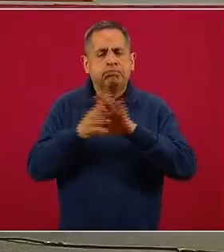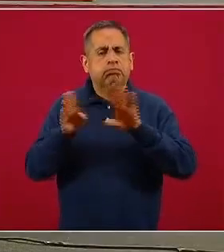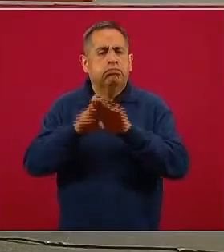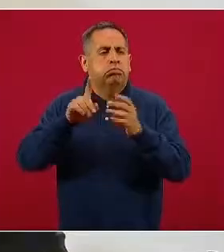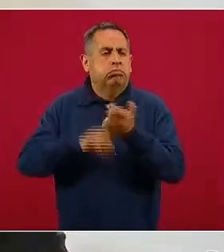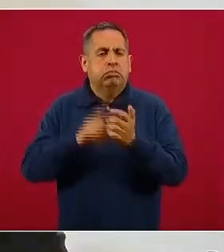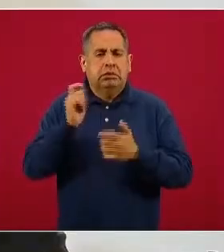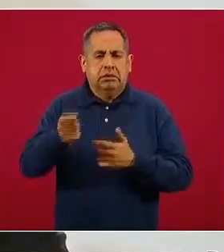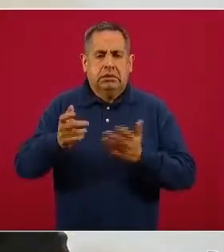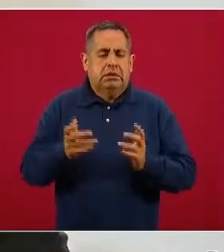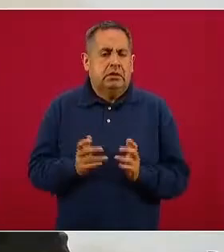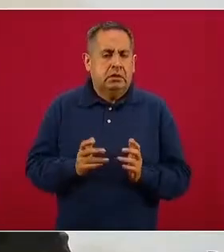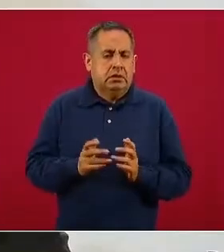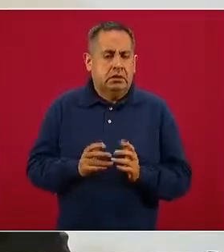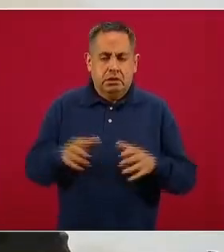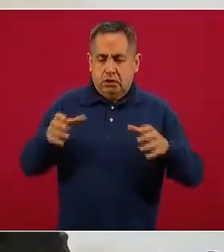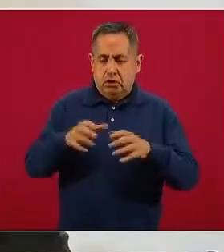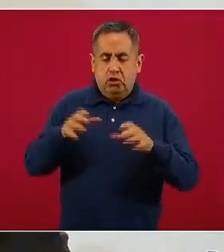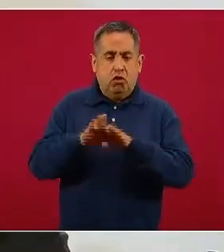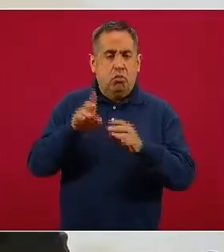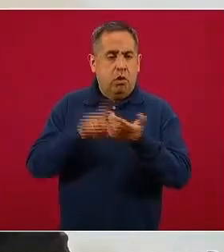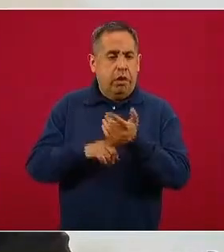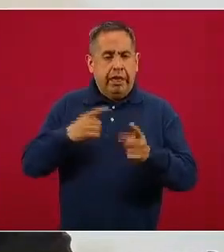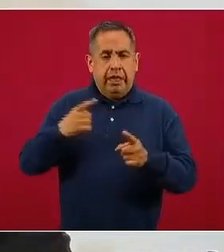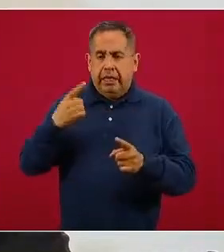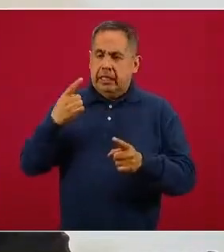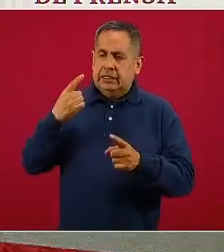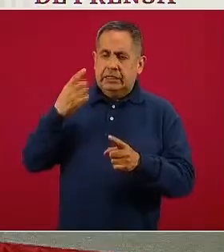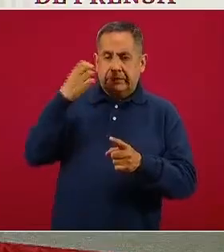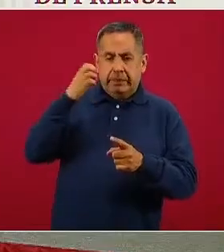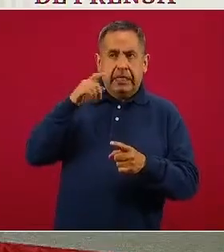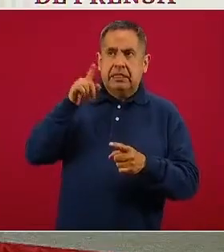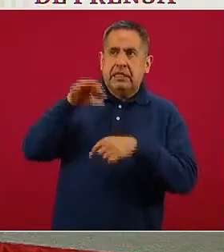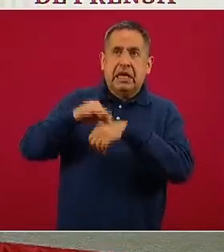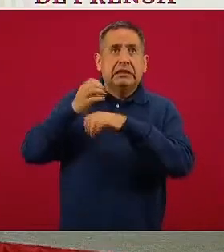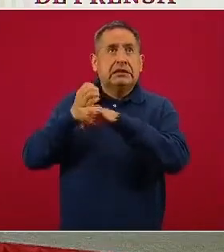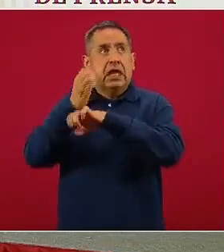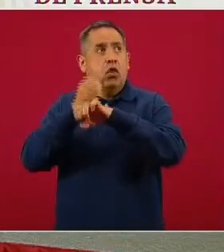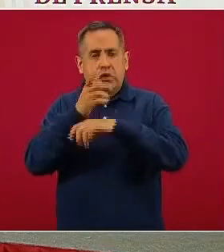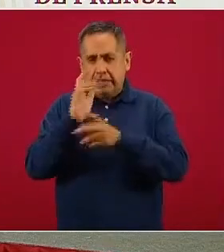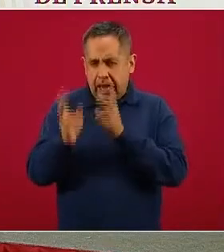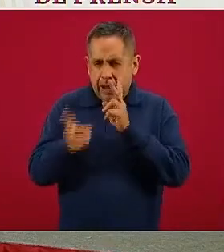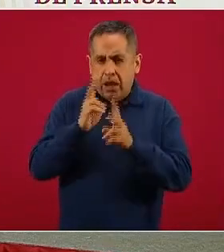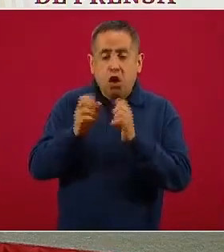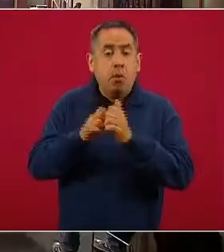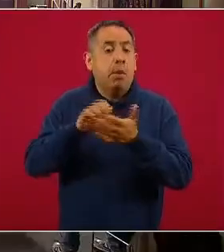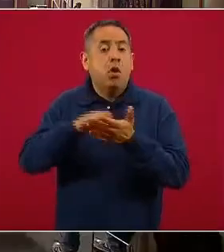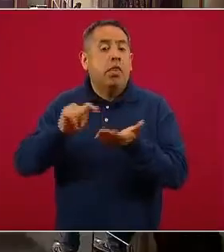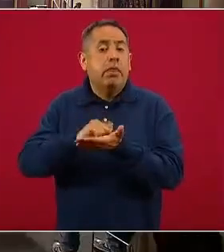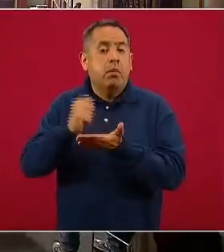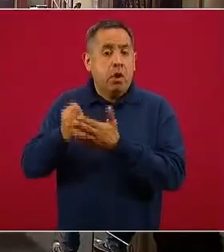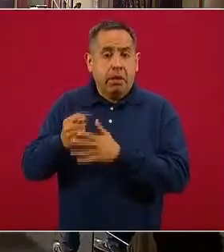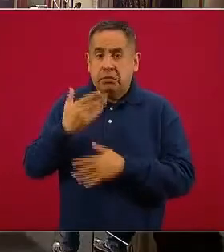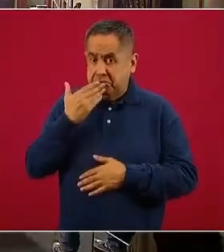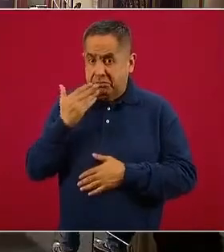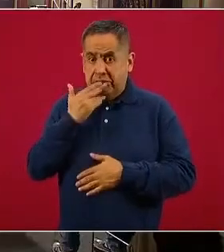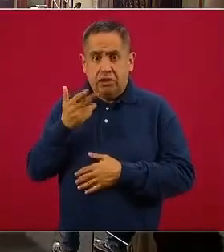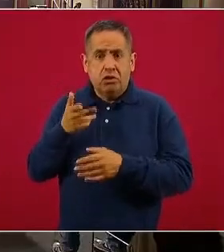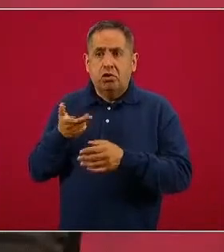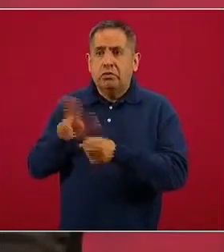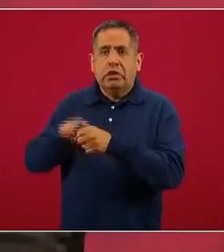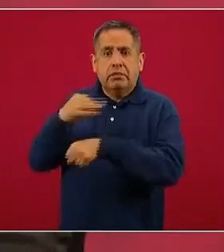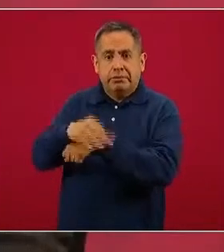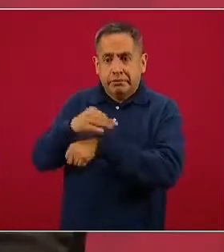de unidades, en lo que nos ha ayudado mucho la experiencia local. Estuvimos platicando mucho con la experiencia en Tamaulipas, que tiene varias de estas